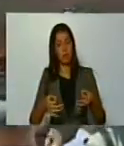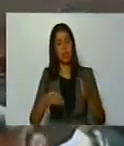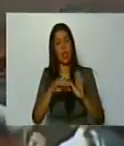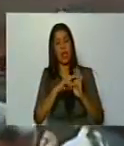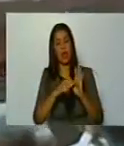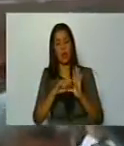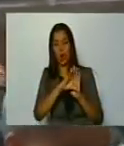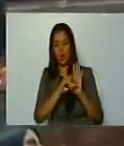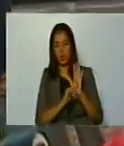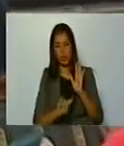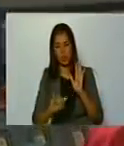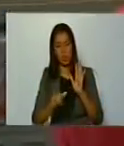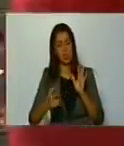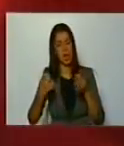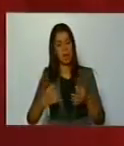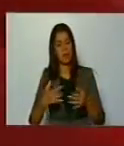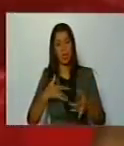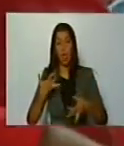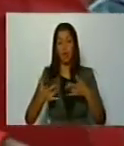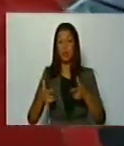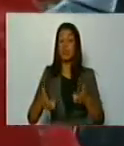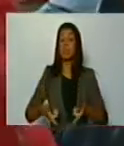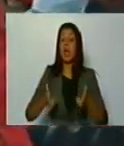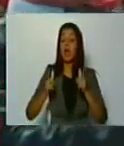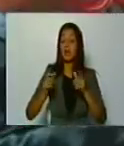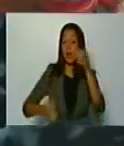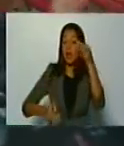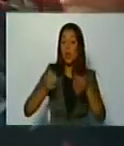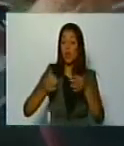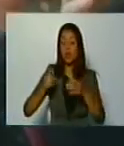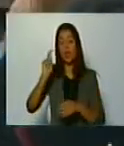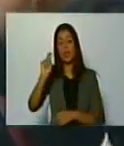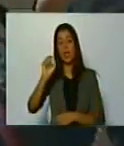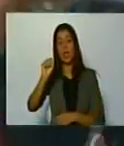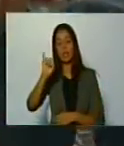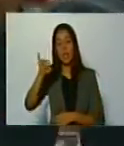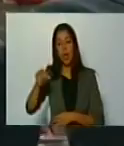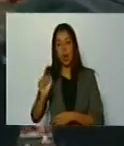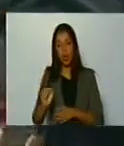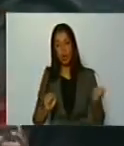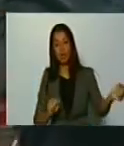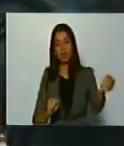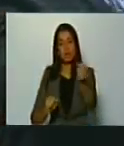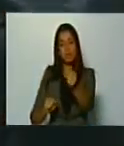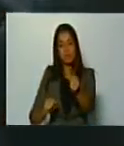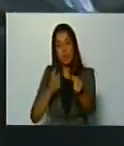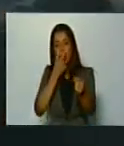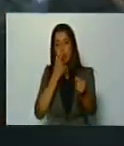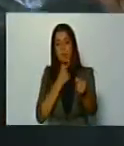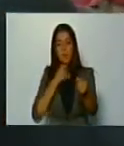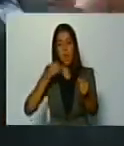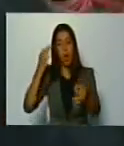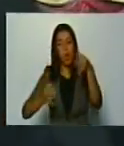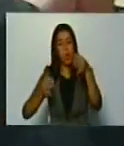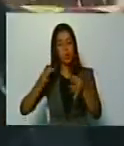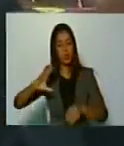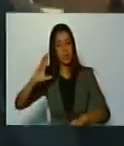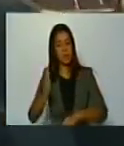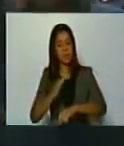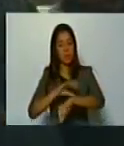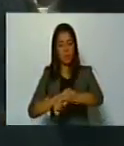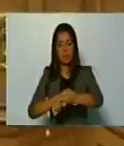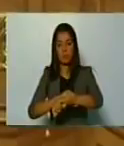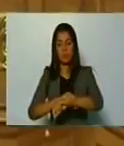para autorizar que el Tribunal Supremo de Justicia prosiga con el enjuiciamiento del ciudadano Freddy Guevara.